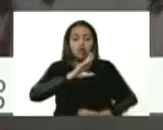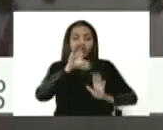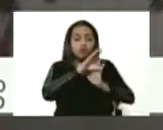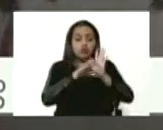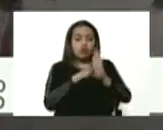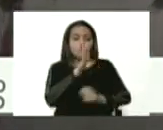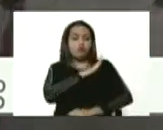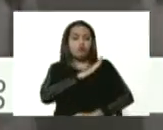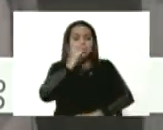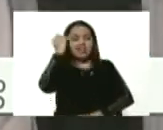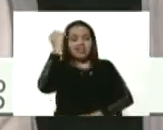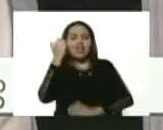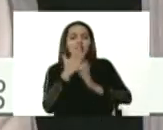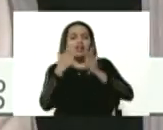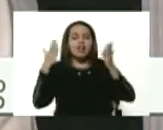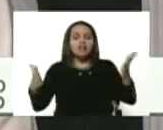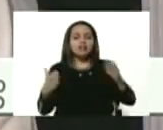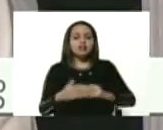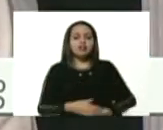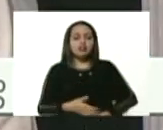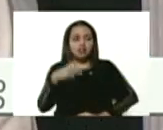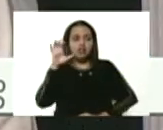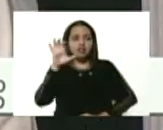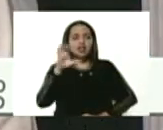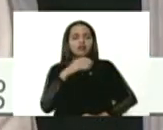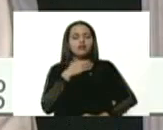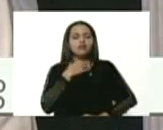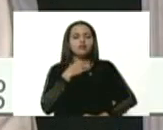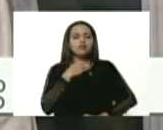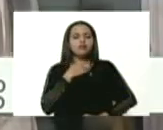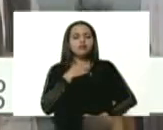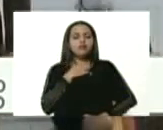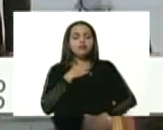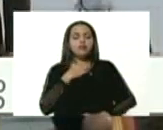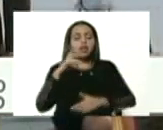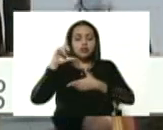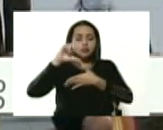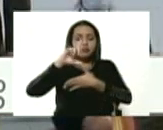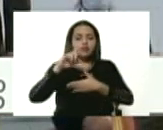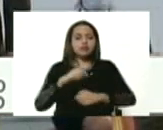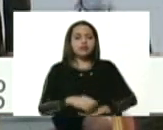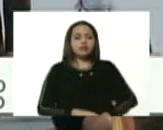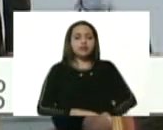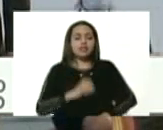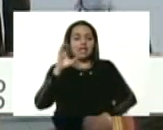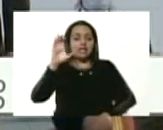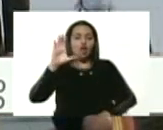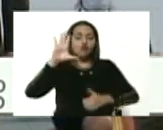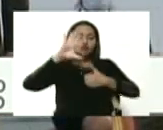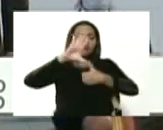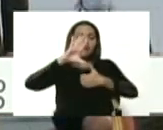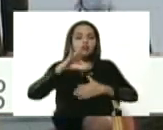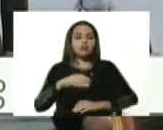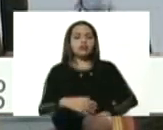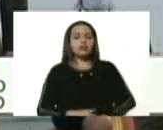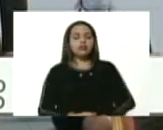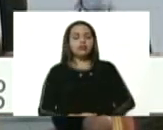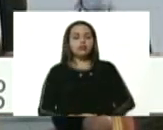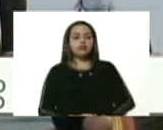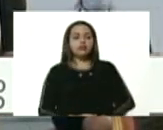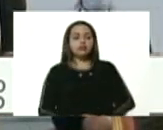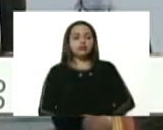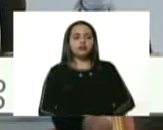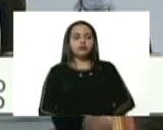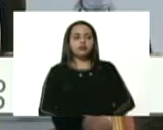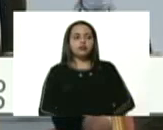una idea grande de Estado latinoamericano, de Estado suramericano.